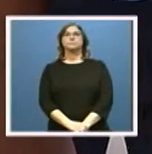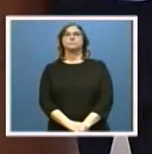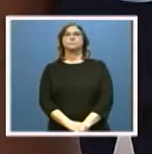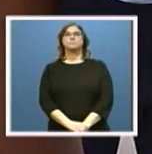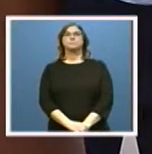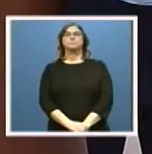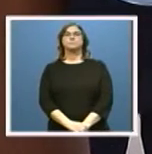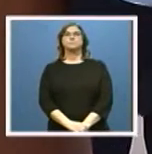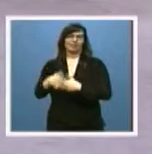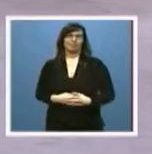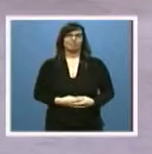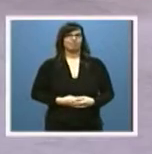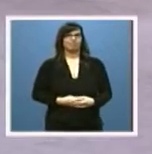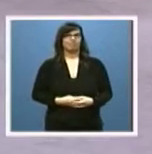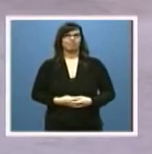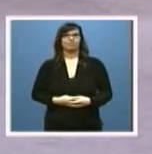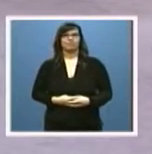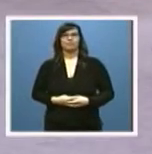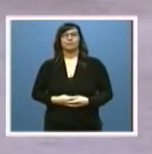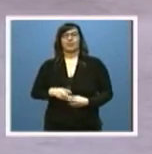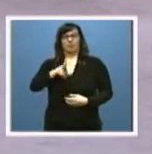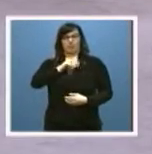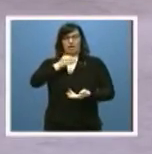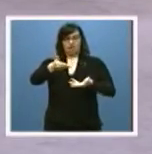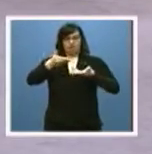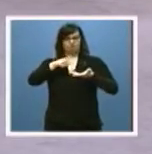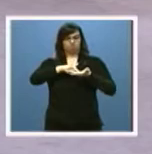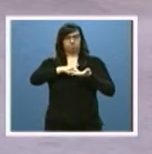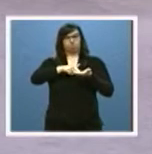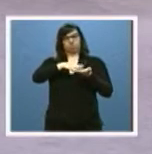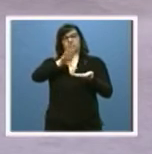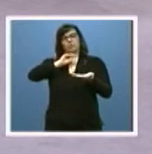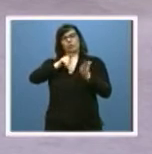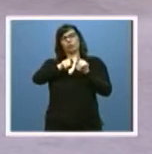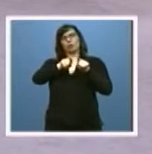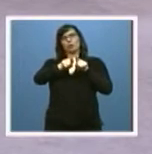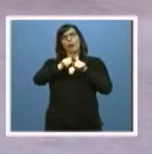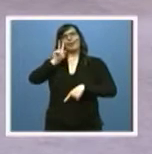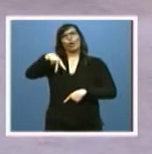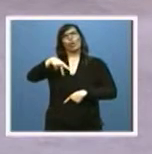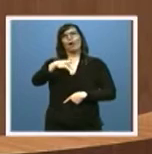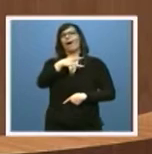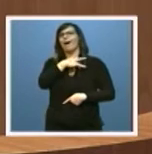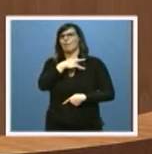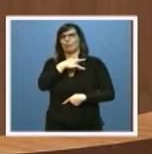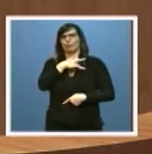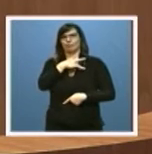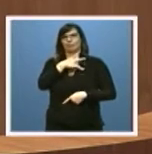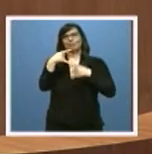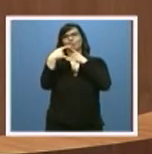de las Cortes de Castilla y León. Interpreto esta medalla de oro como un reconocimiento al amor y al amor